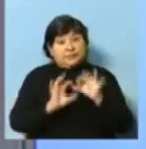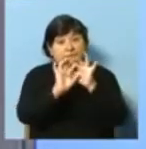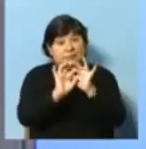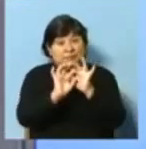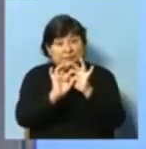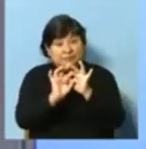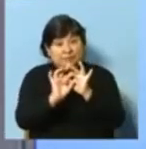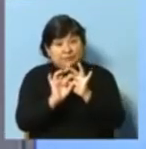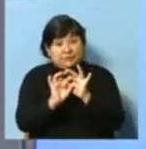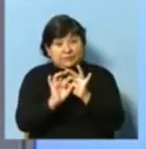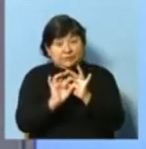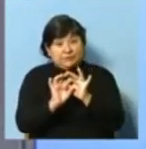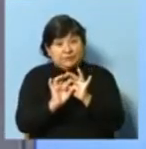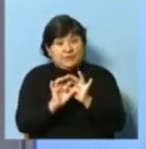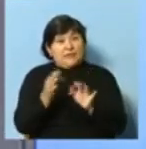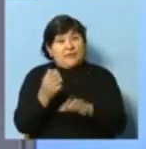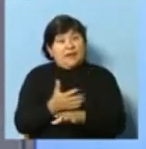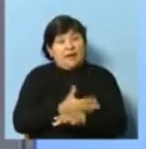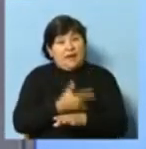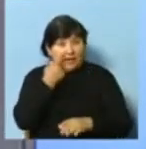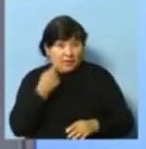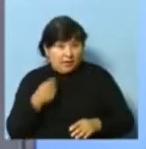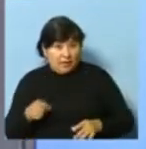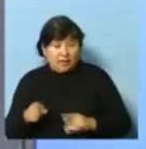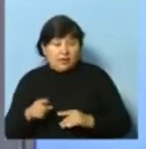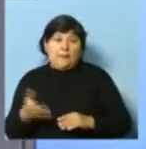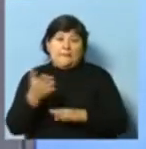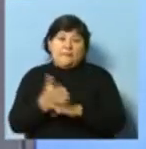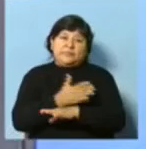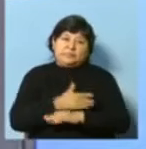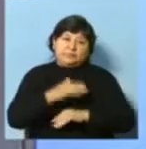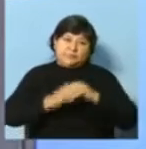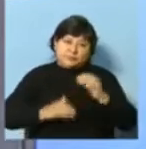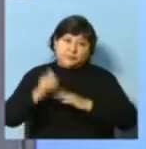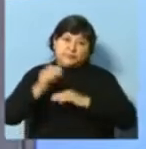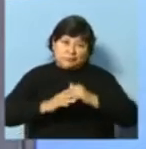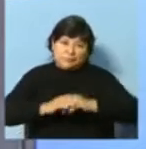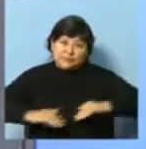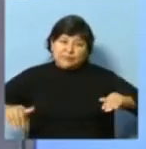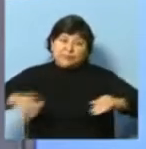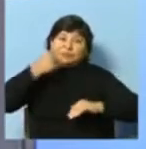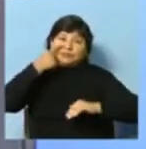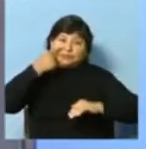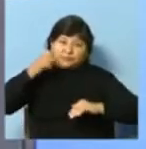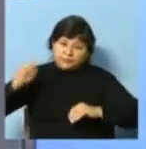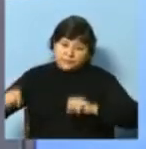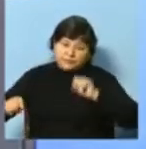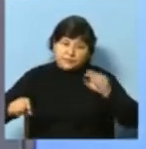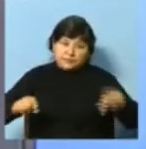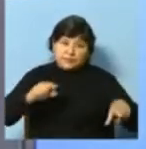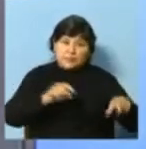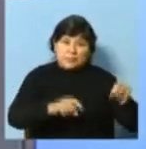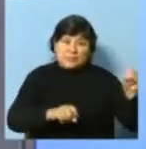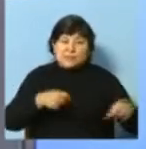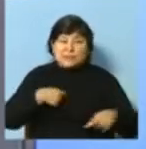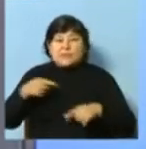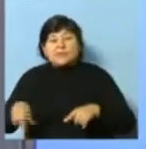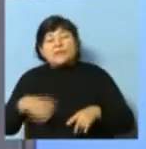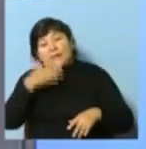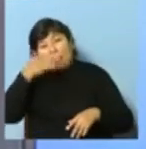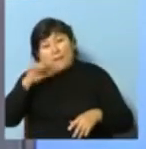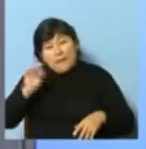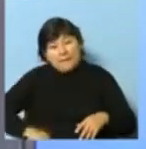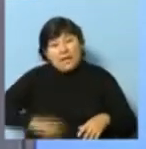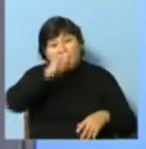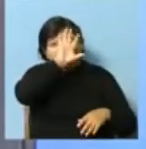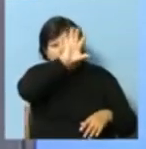realizado pequeñas partes que mediante el municipio pero faltaba mucho y eso lo hizo provincia nosotros con la avenida la